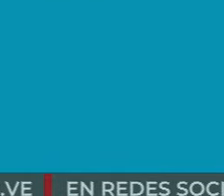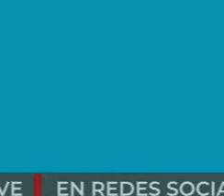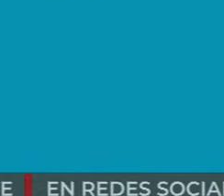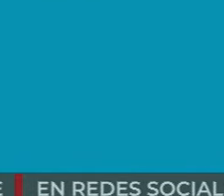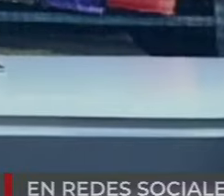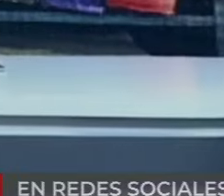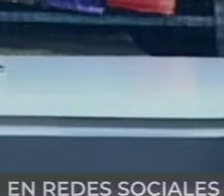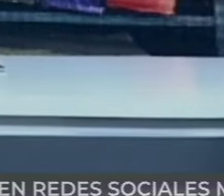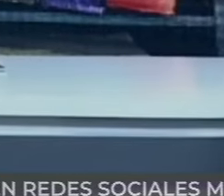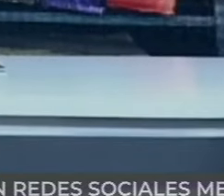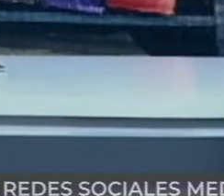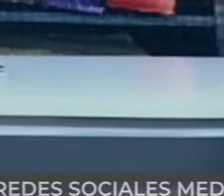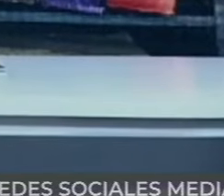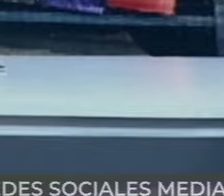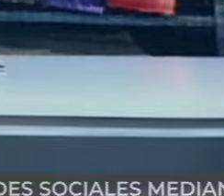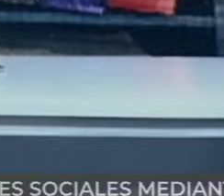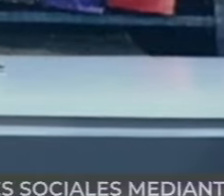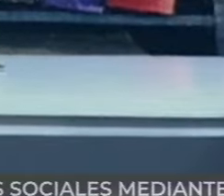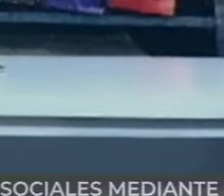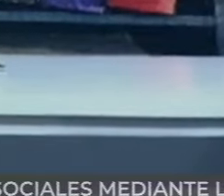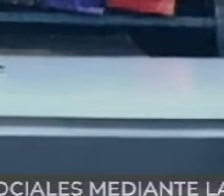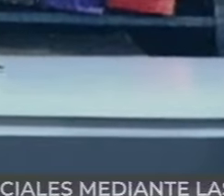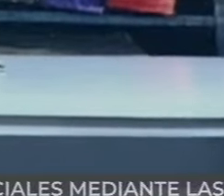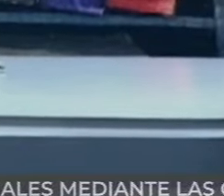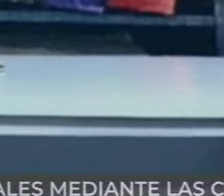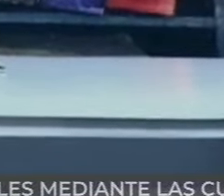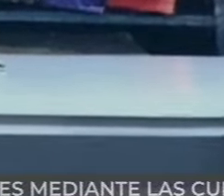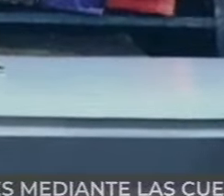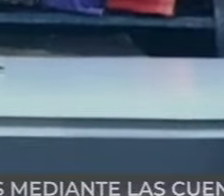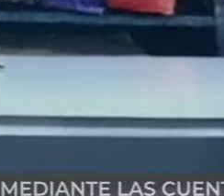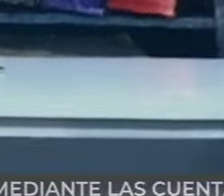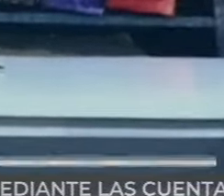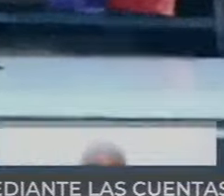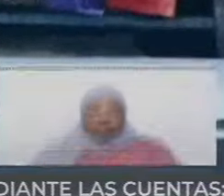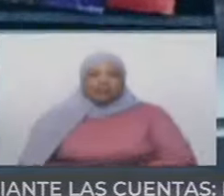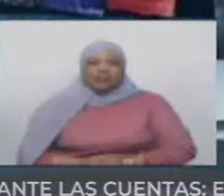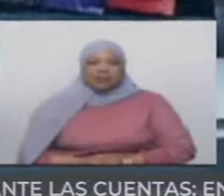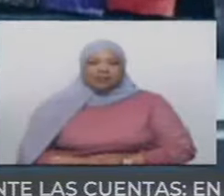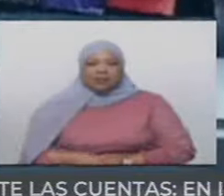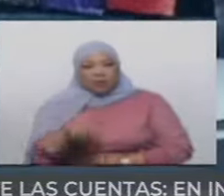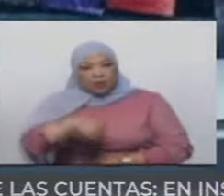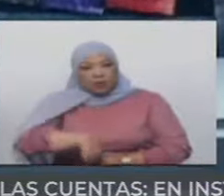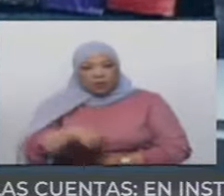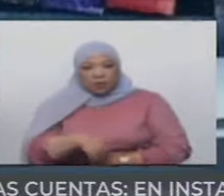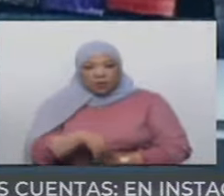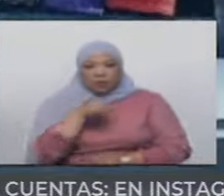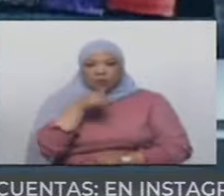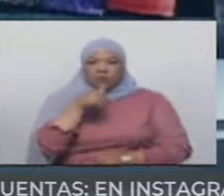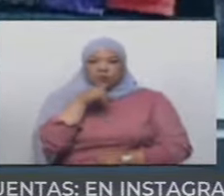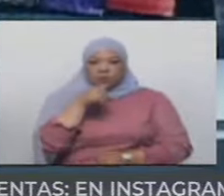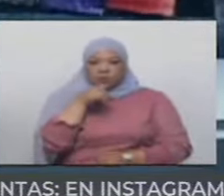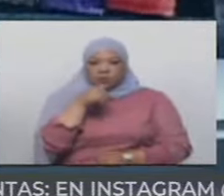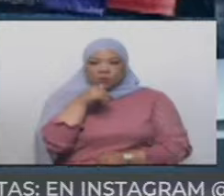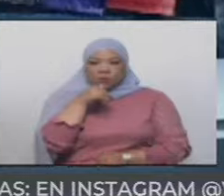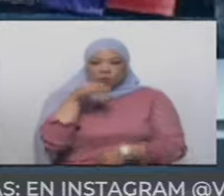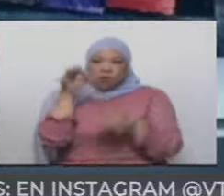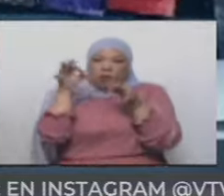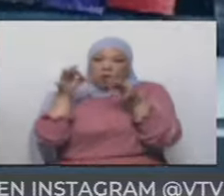Maduro más. El bloque histórico en fase de expansión y